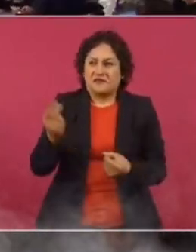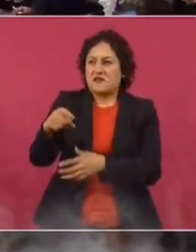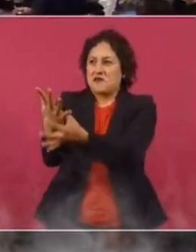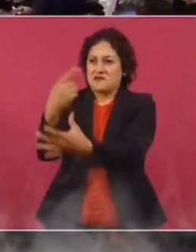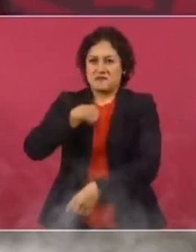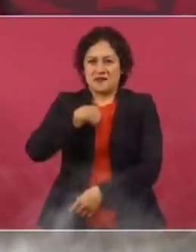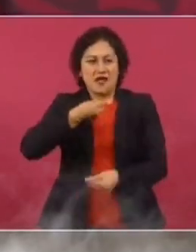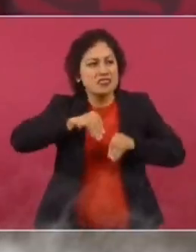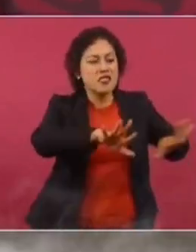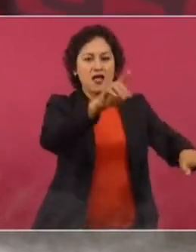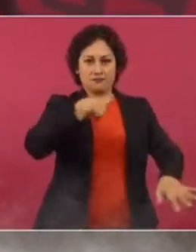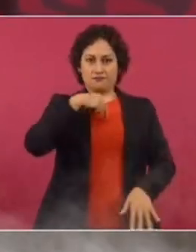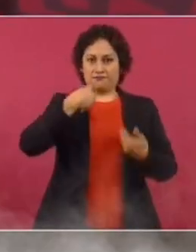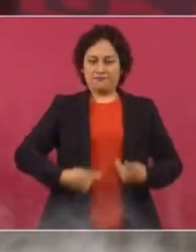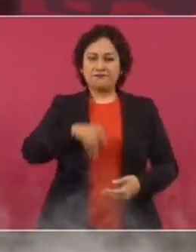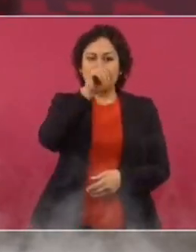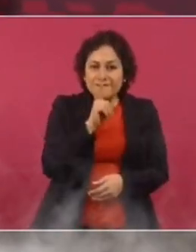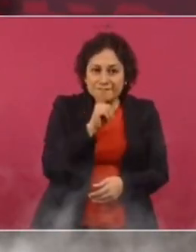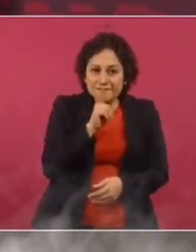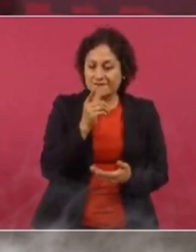calumnian en las redes.